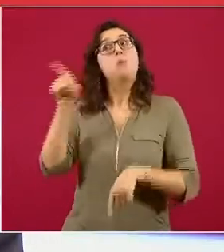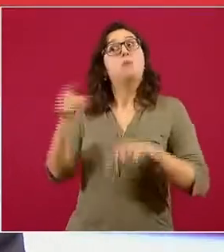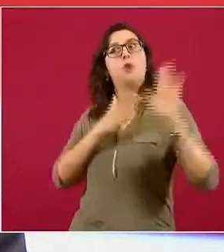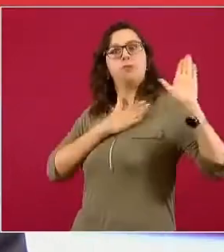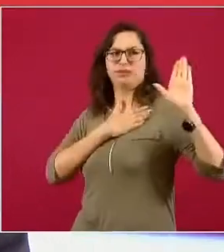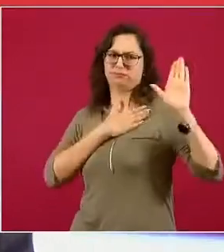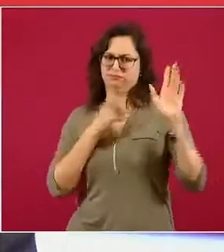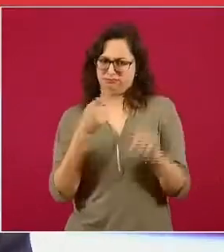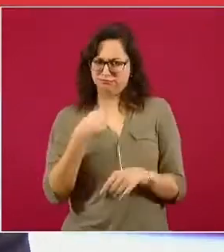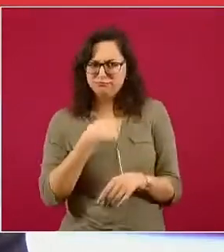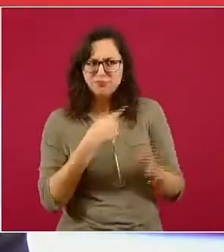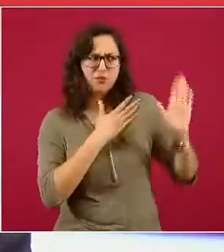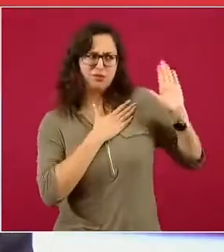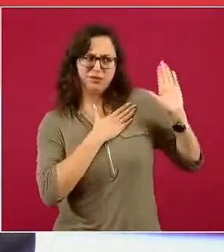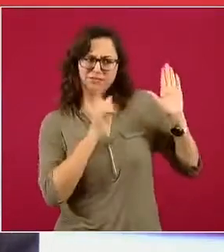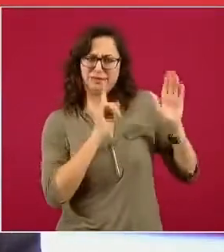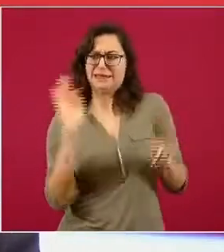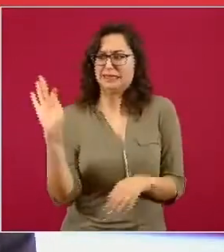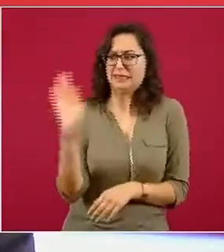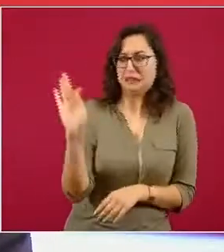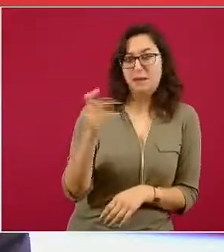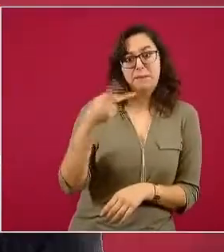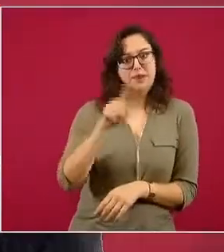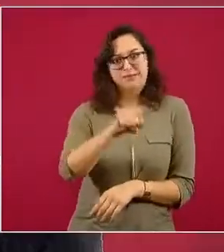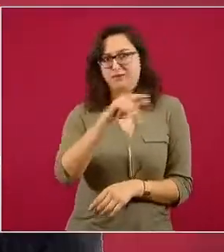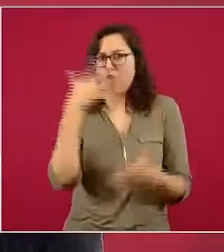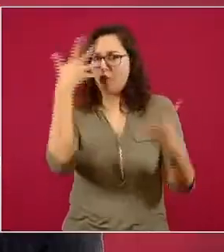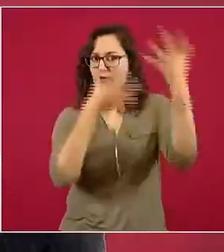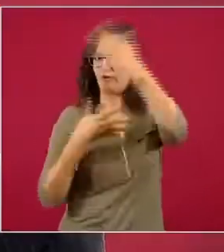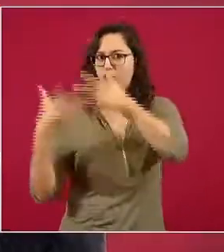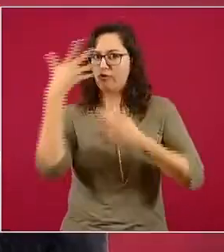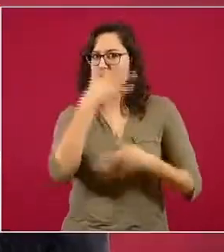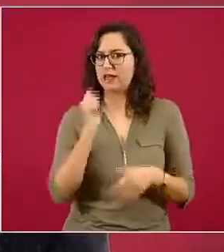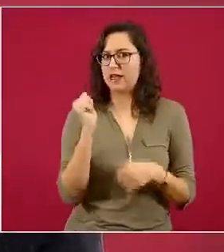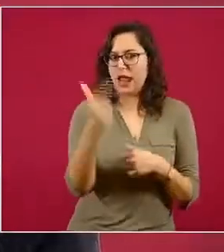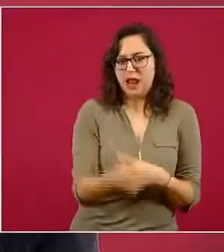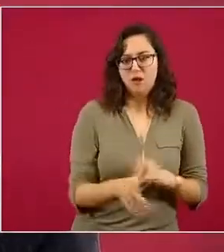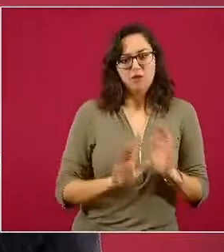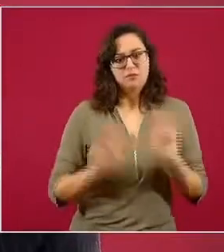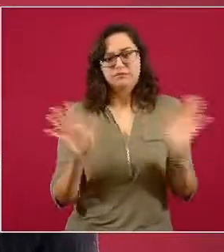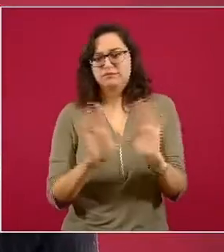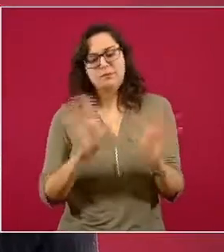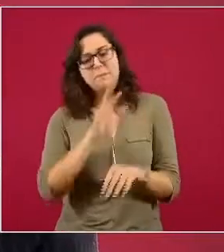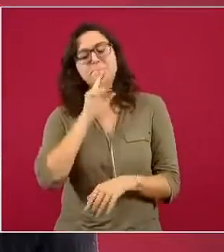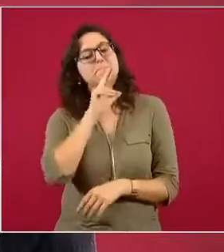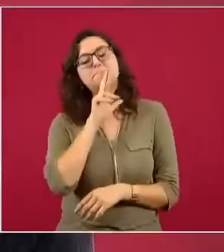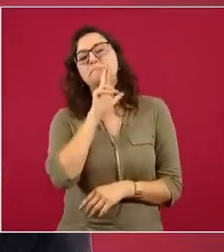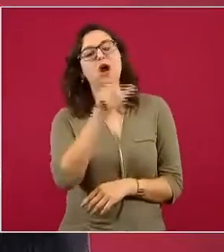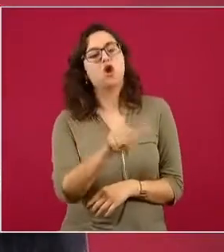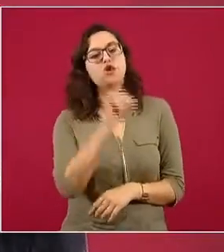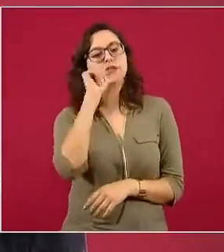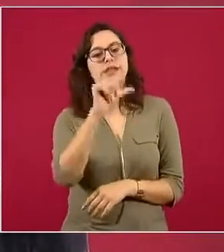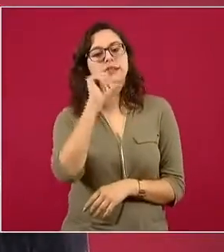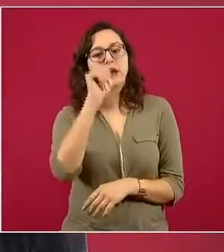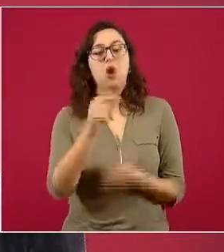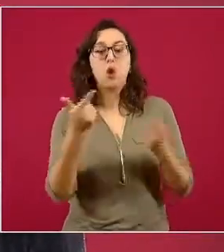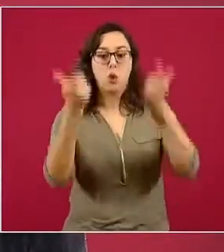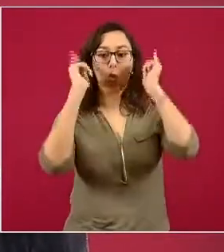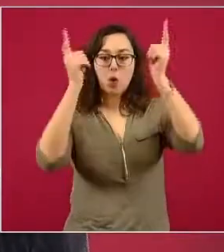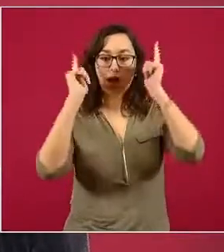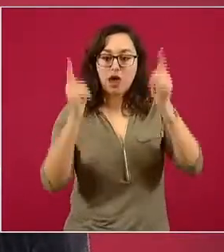voy a decir de esa manera, espero que nadie, ni reporteros y reporteras, ni editores y editoras, tenga